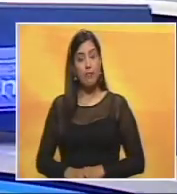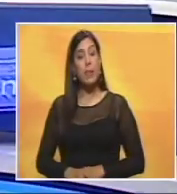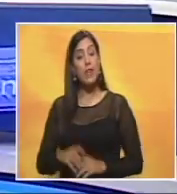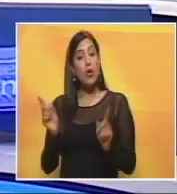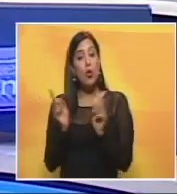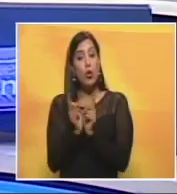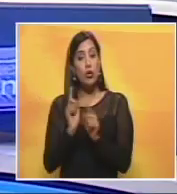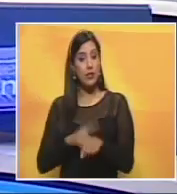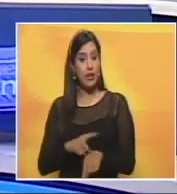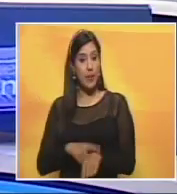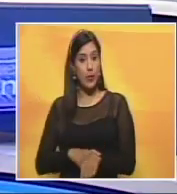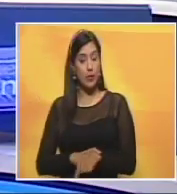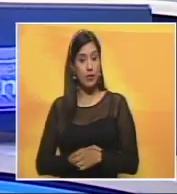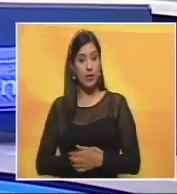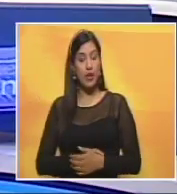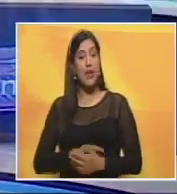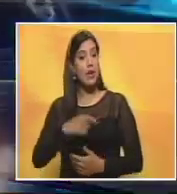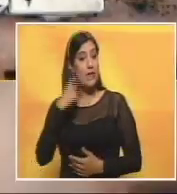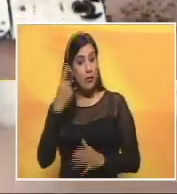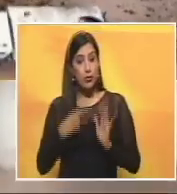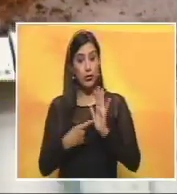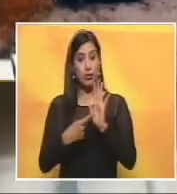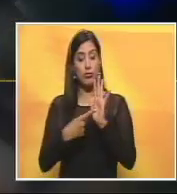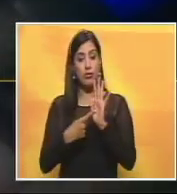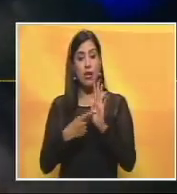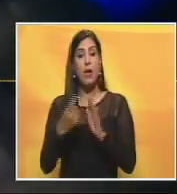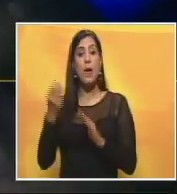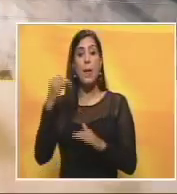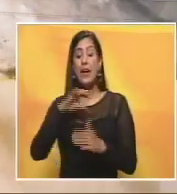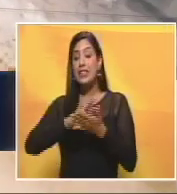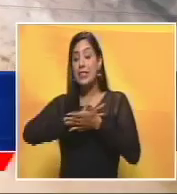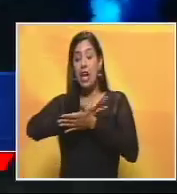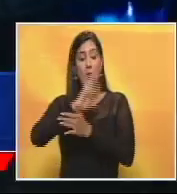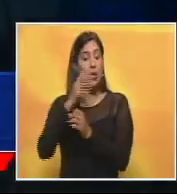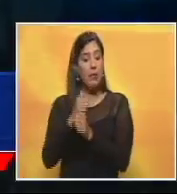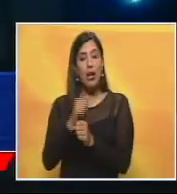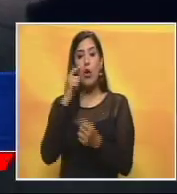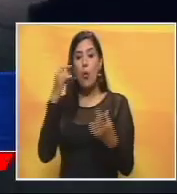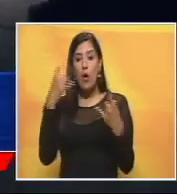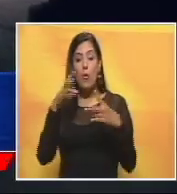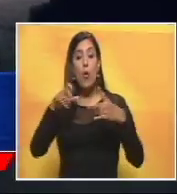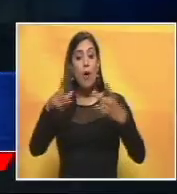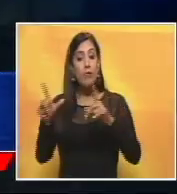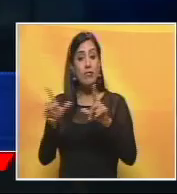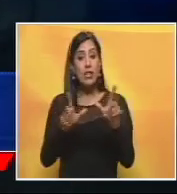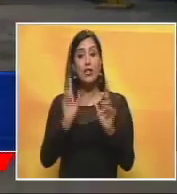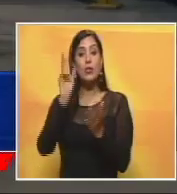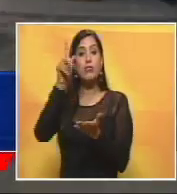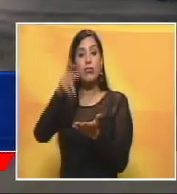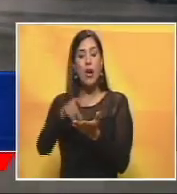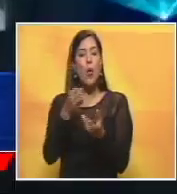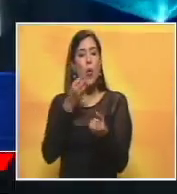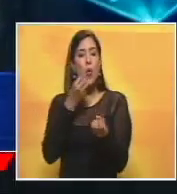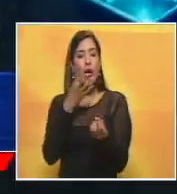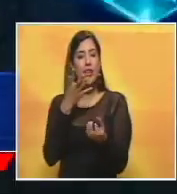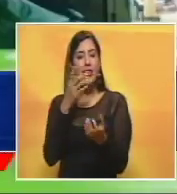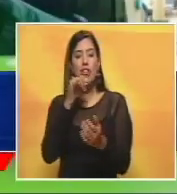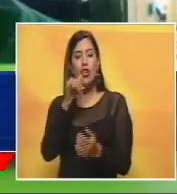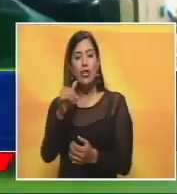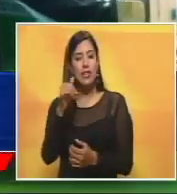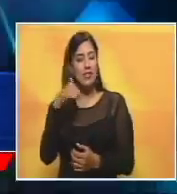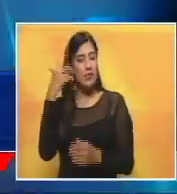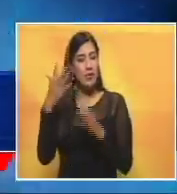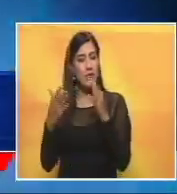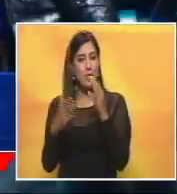¿En breve? Estreno. Ya venimos, se acabó la espera. Wisin y Yandel están de regreso. Los detalles en las noticias